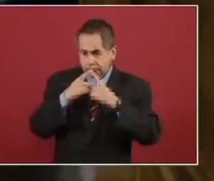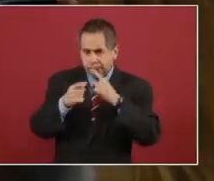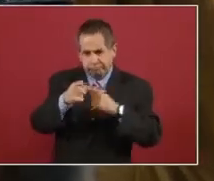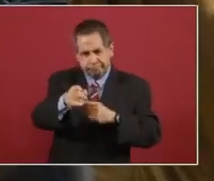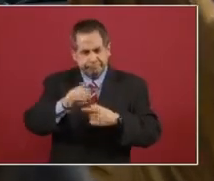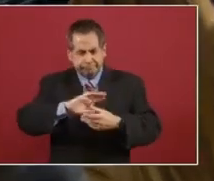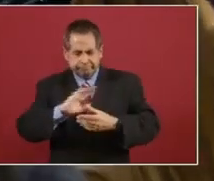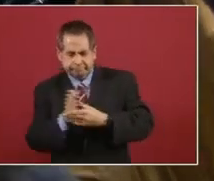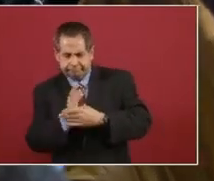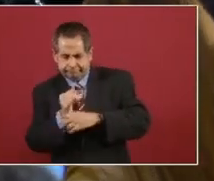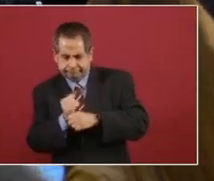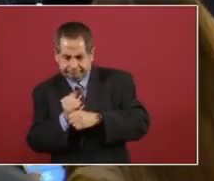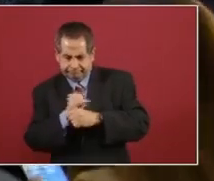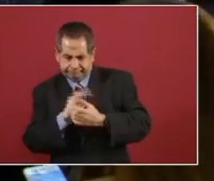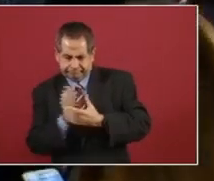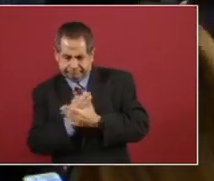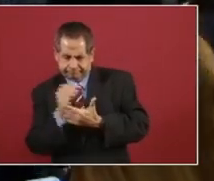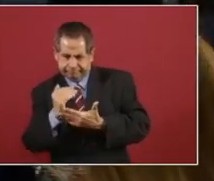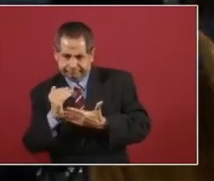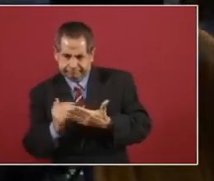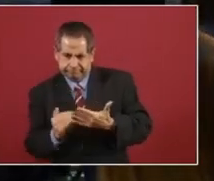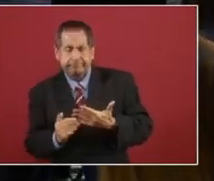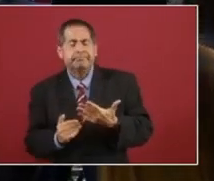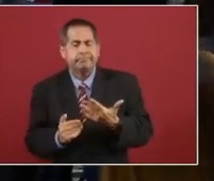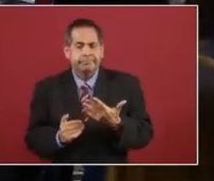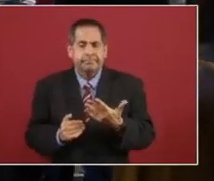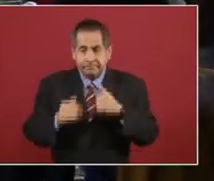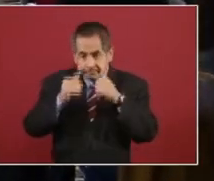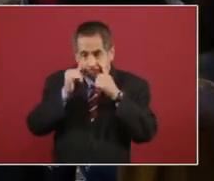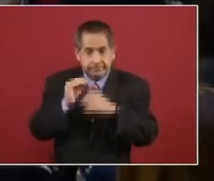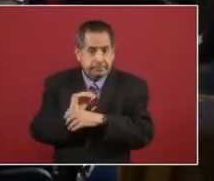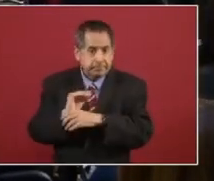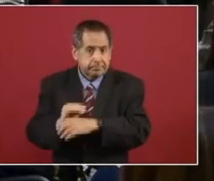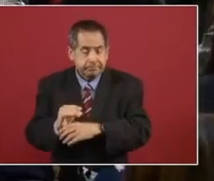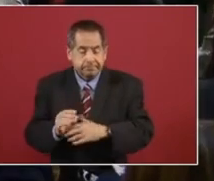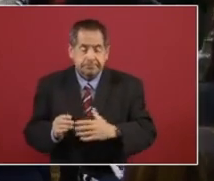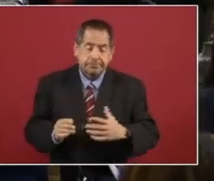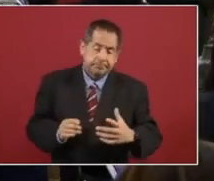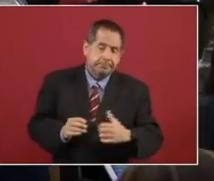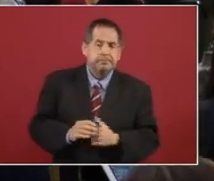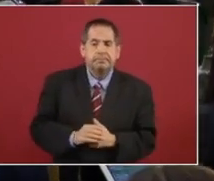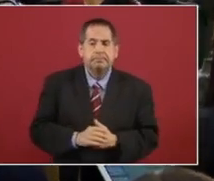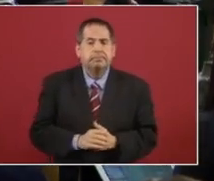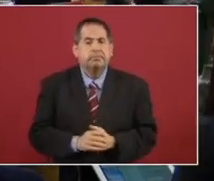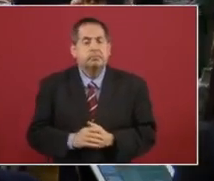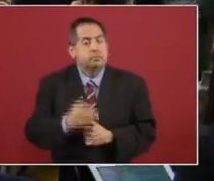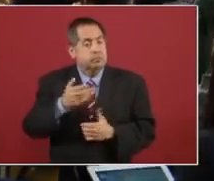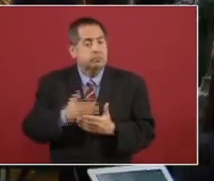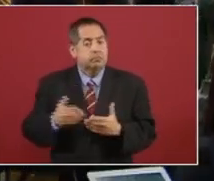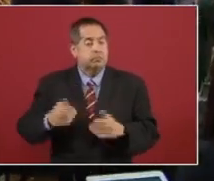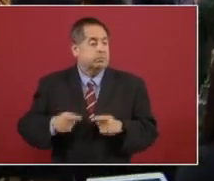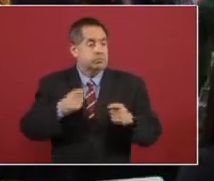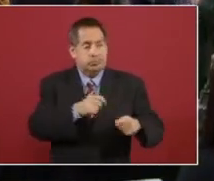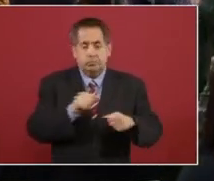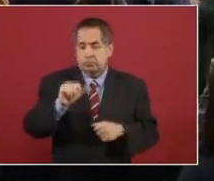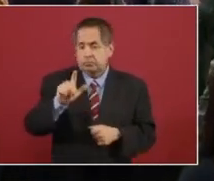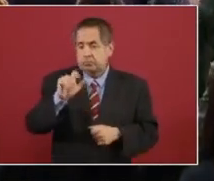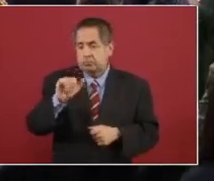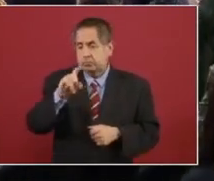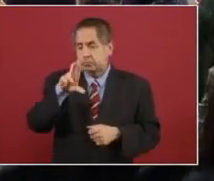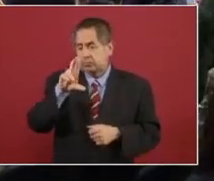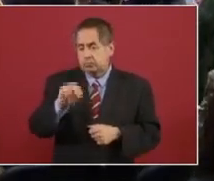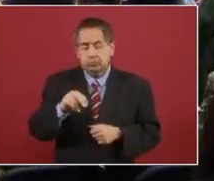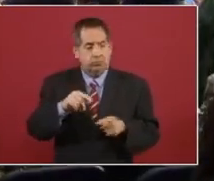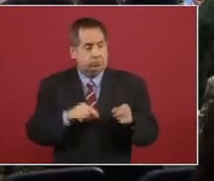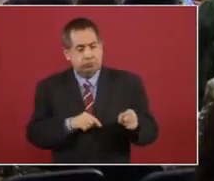investigación que no son atendidas. Entonces, ahora que Alejandro es